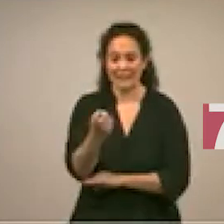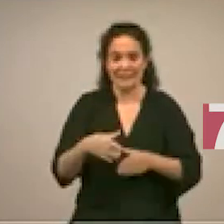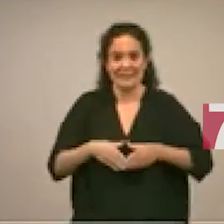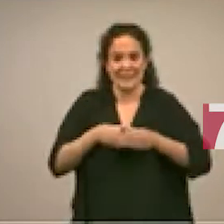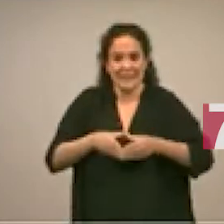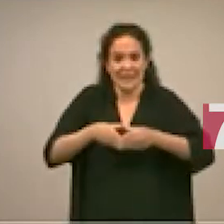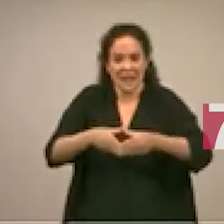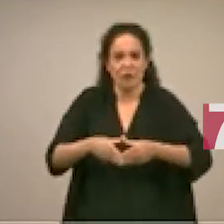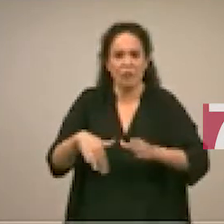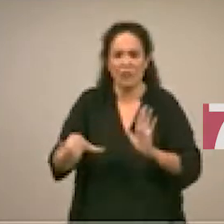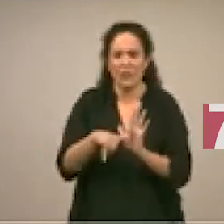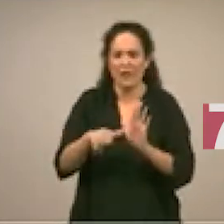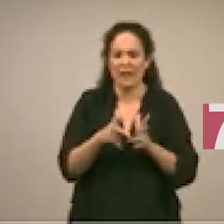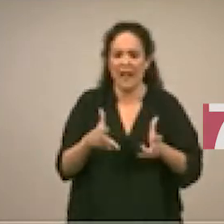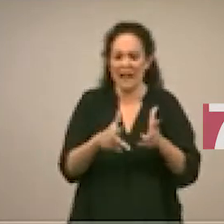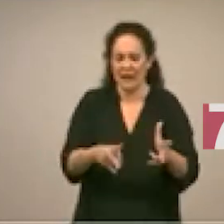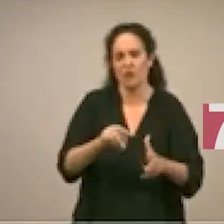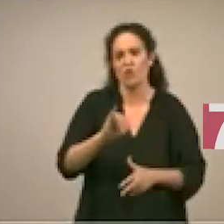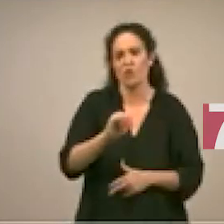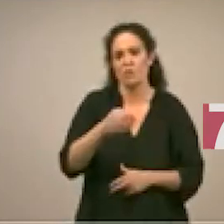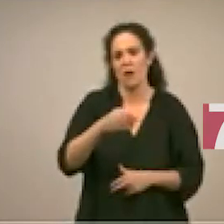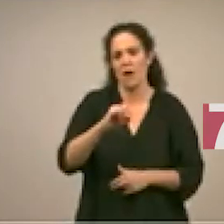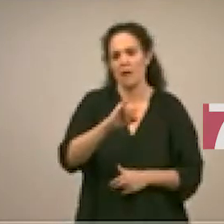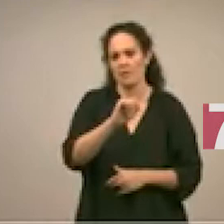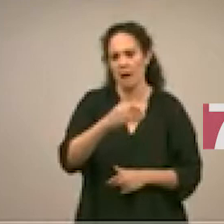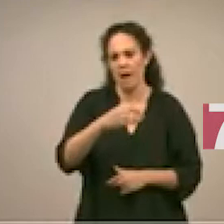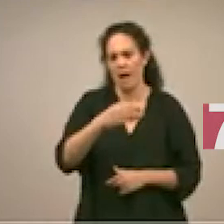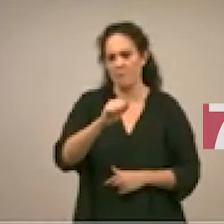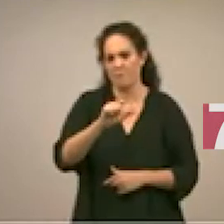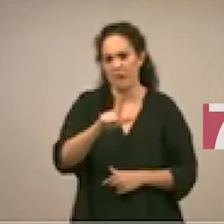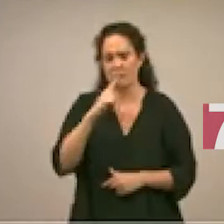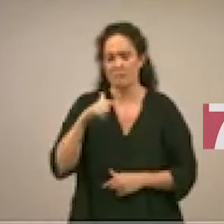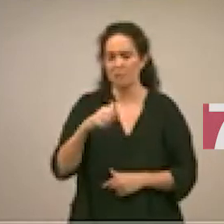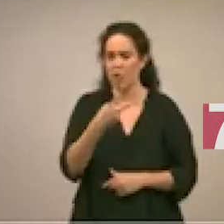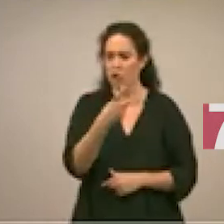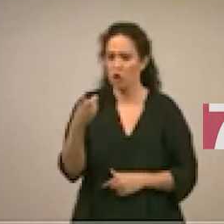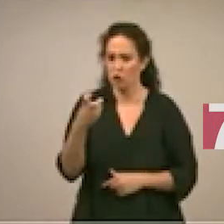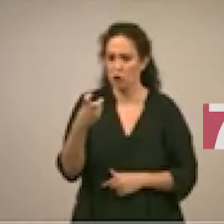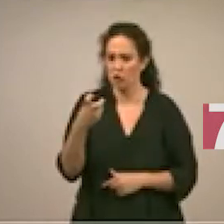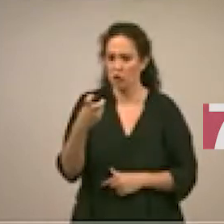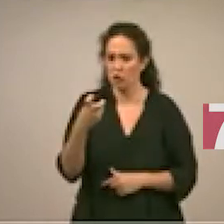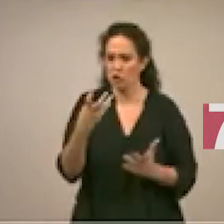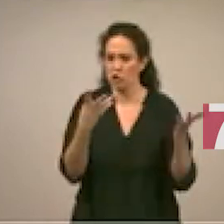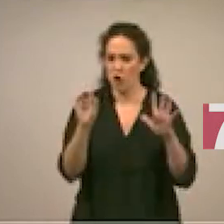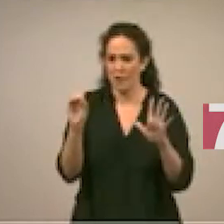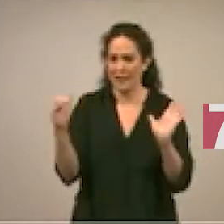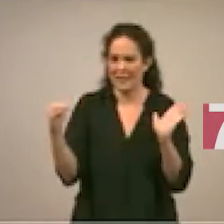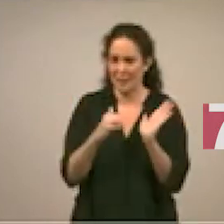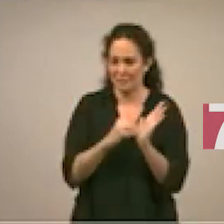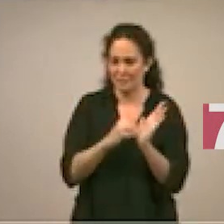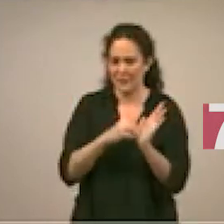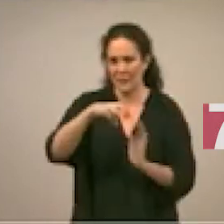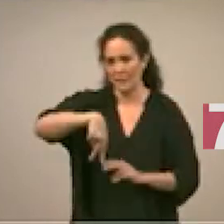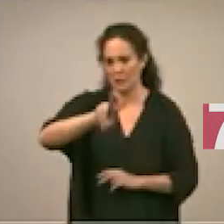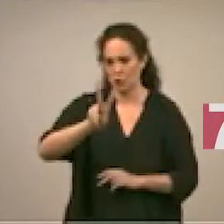encuentra a orillas de la ría ibaizábal nervión y ocupa una superficie aproximada de 290 mil metros cuadrados